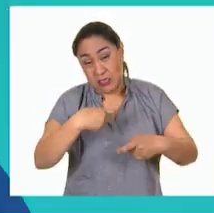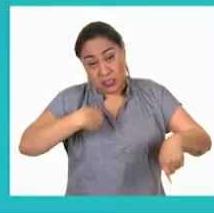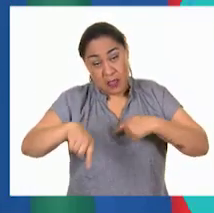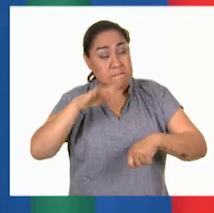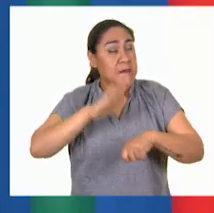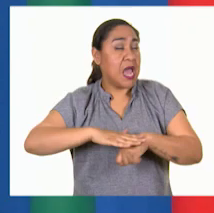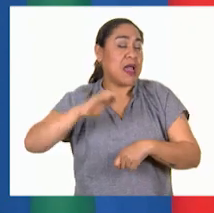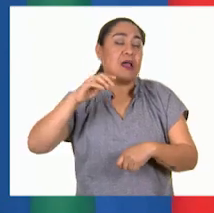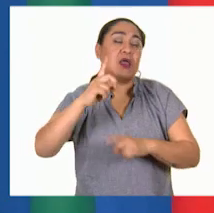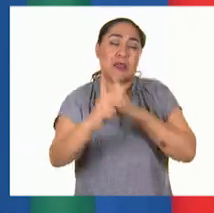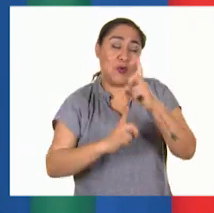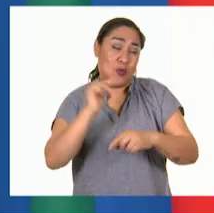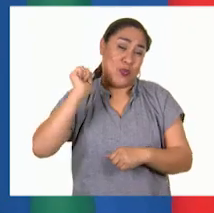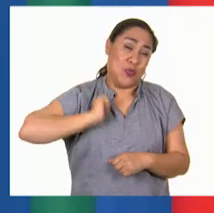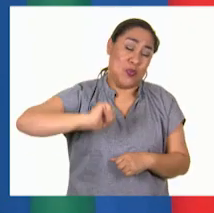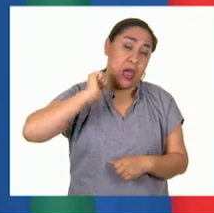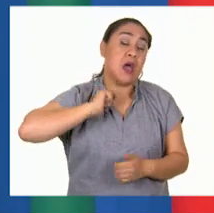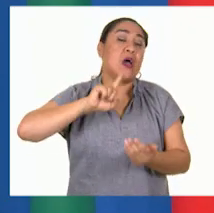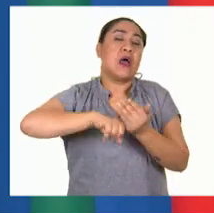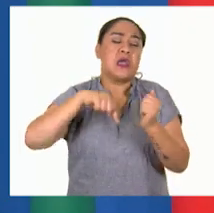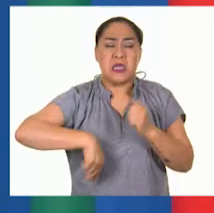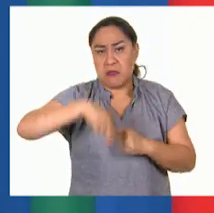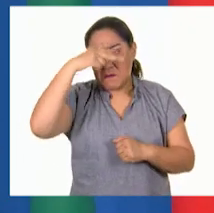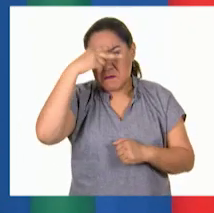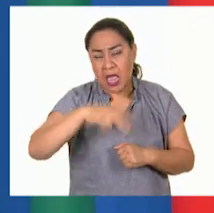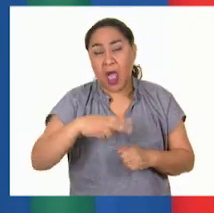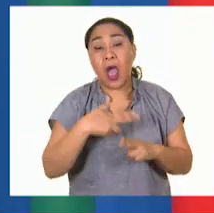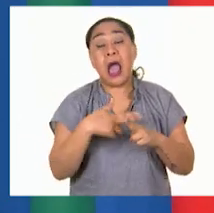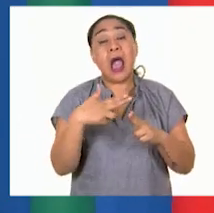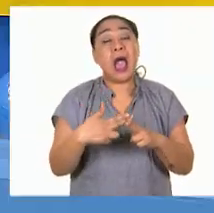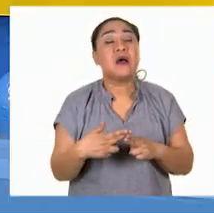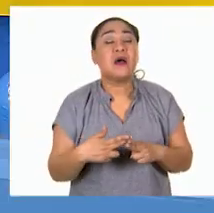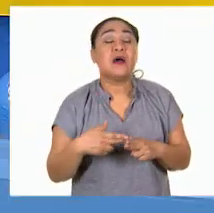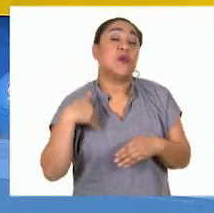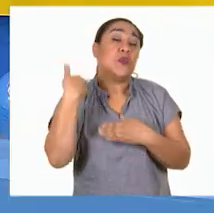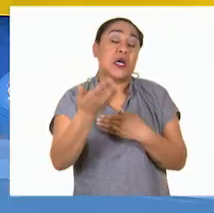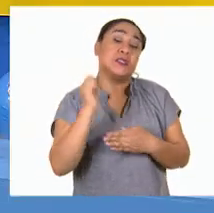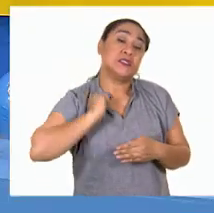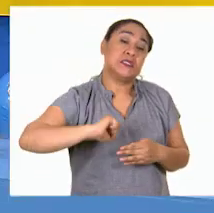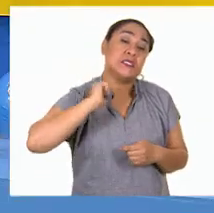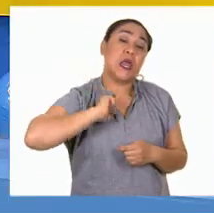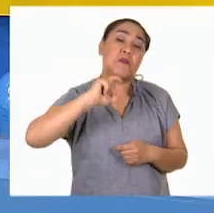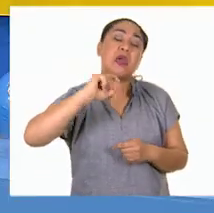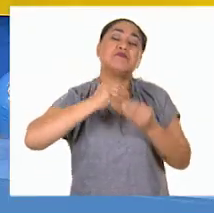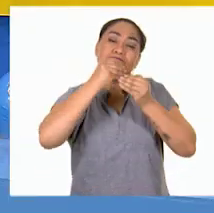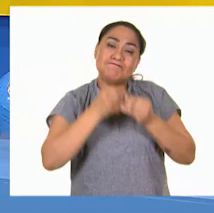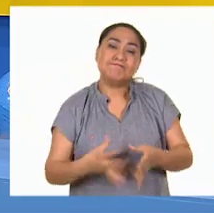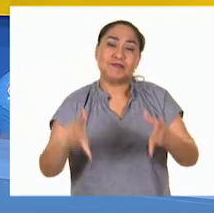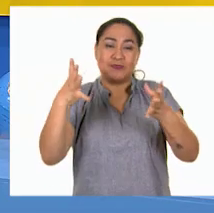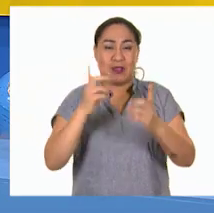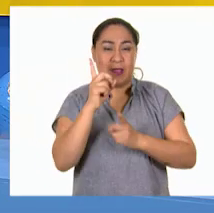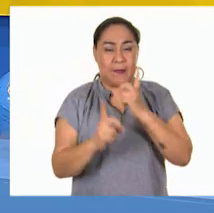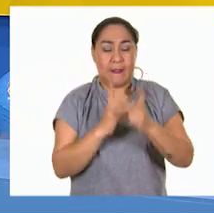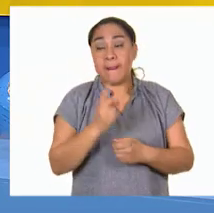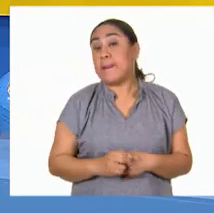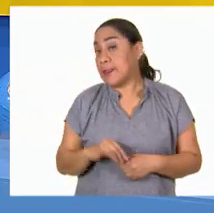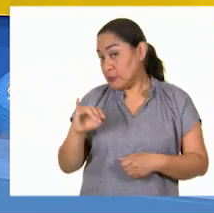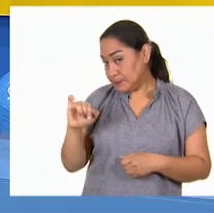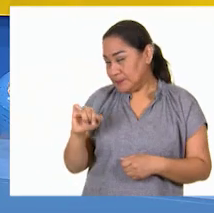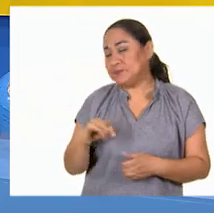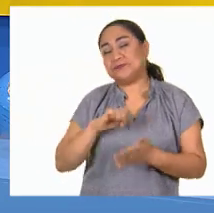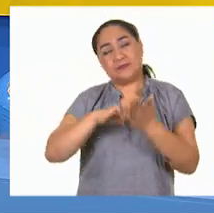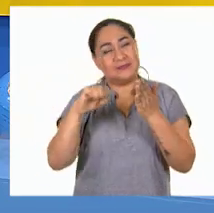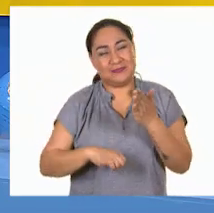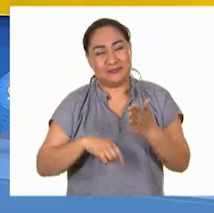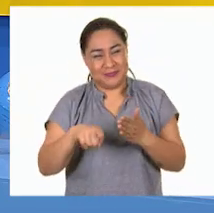antiguos, en México se popularizaron hasta el siglo XX. Sí, la verdad es que estos deportes organizados como